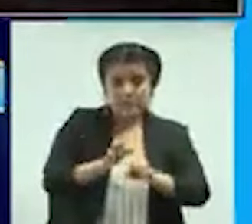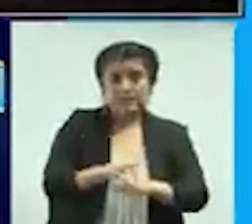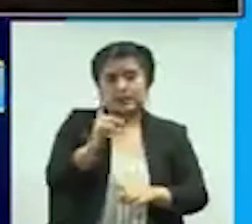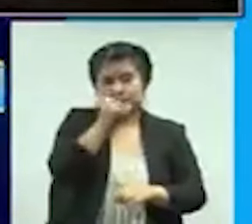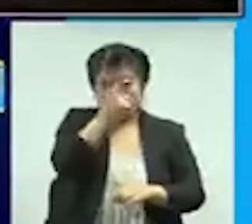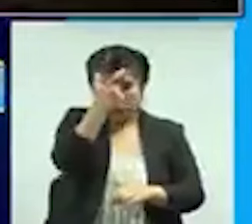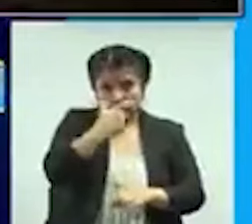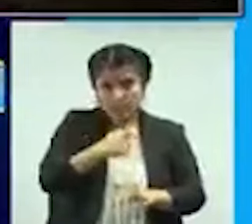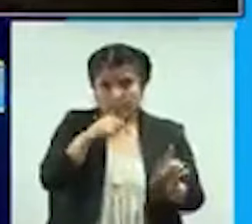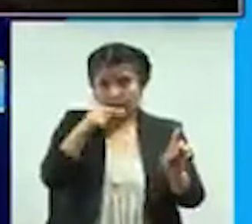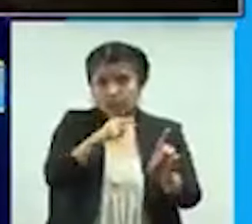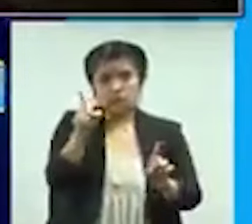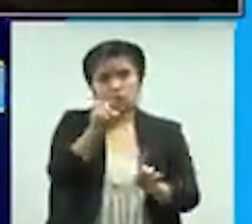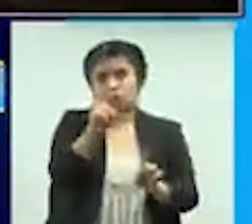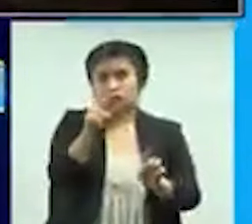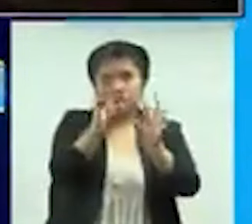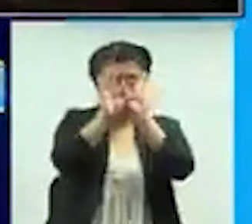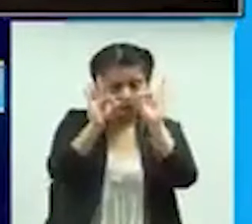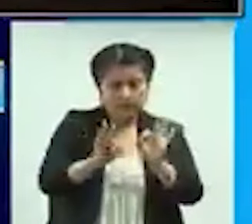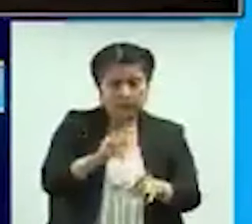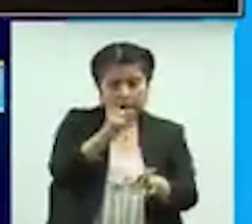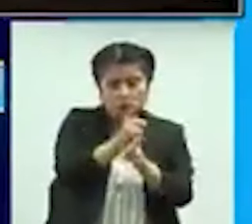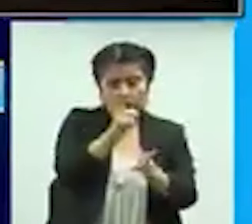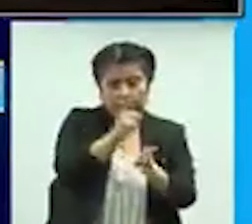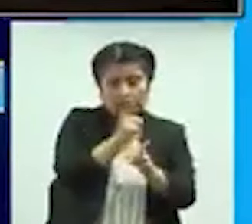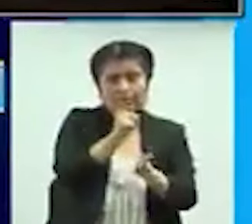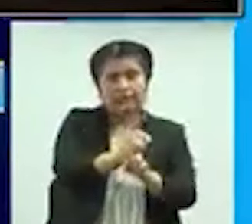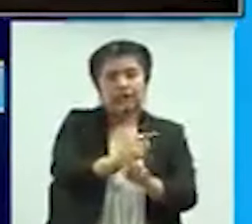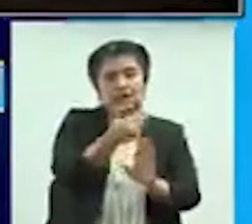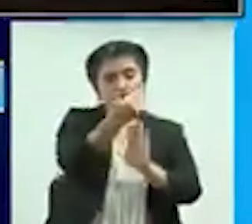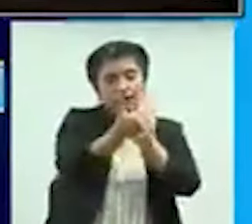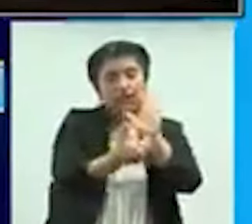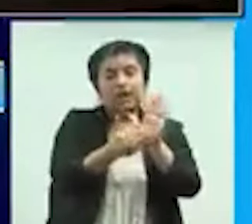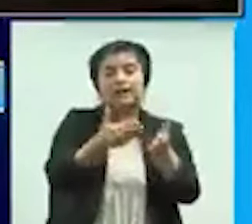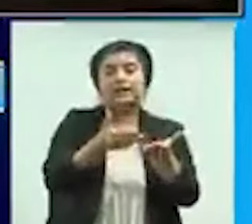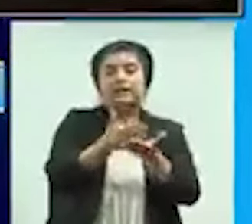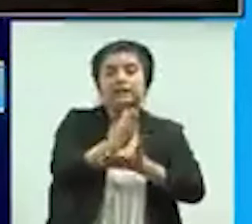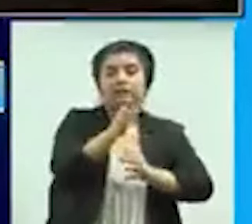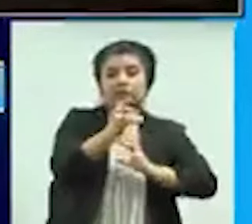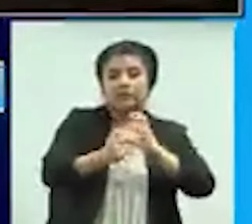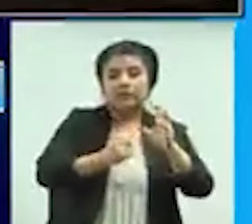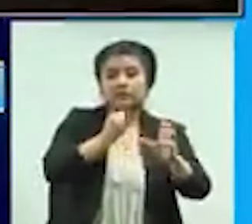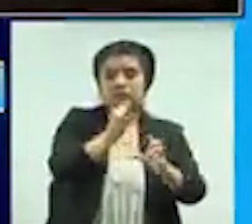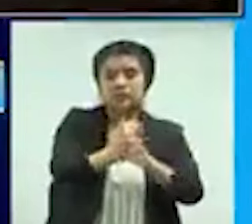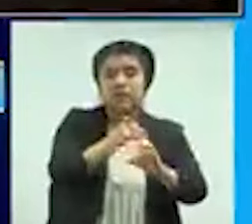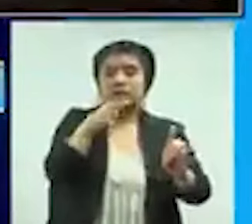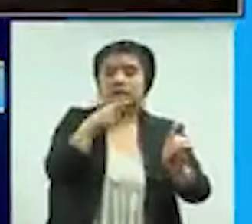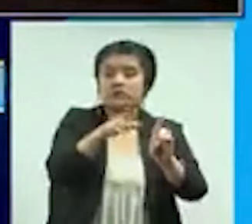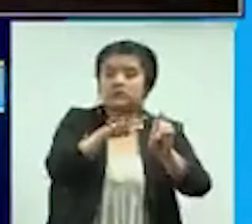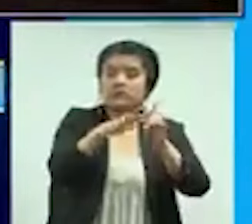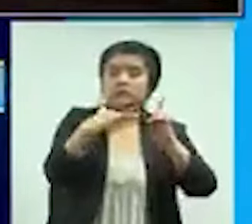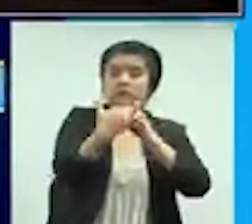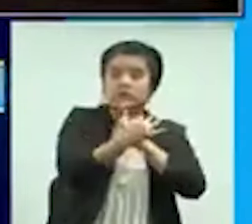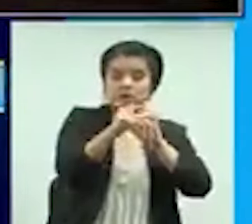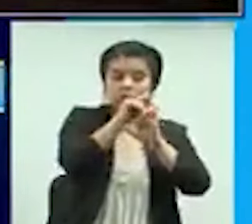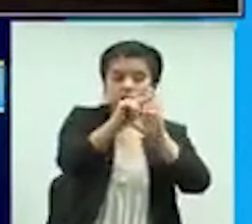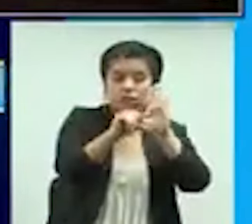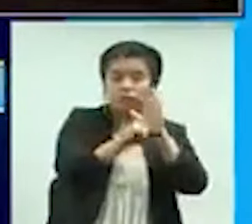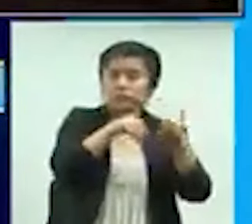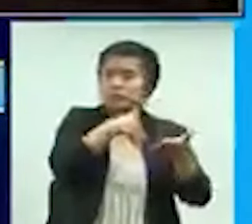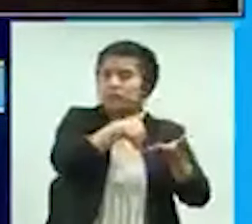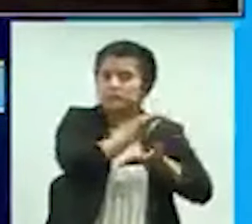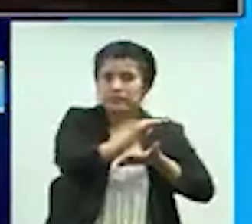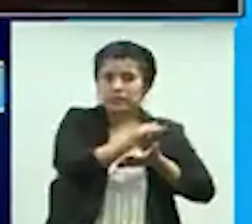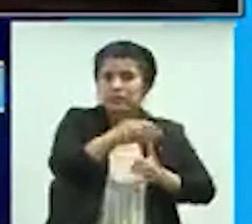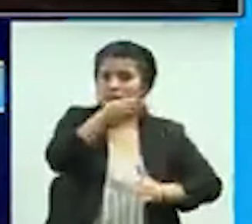son considerados medios de resistencia legítimos conforme al derecho internacional. Estos son actos categóricamente rechazados